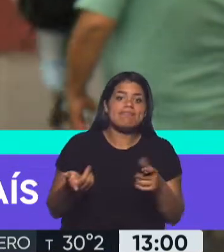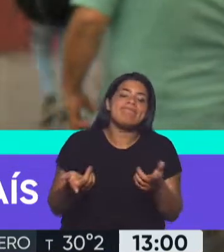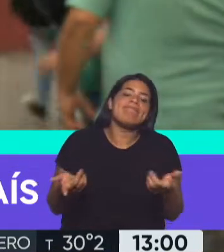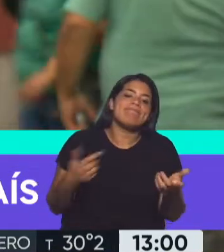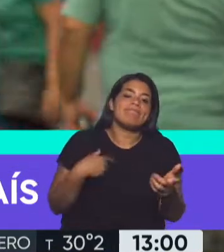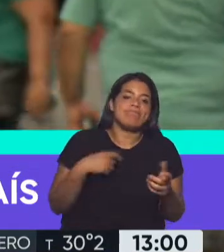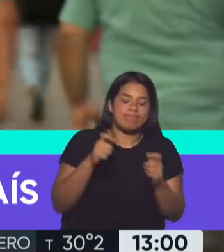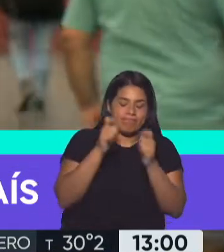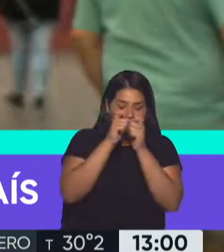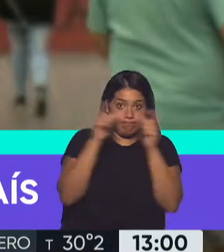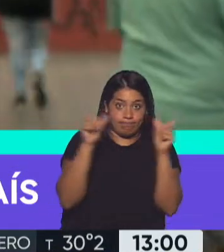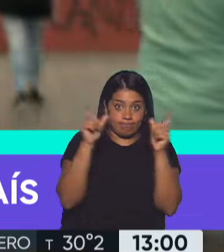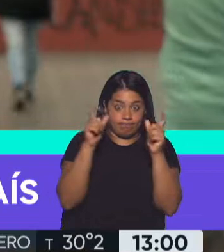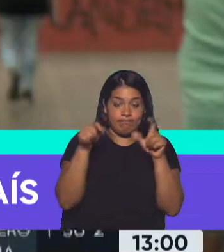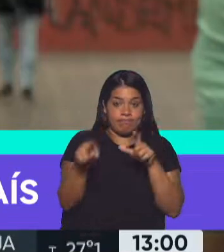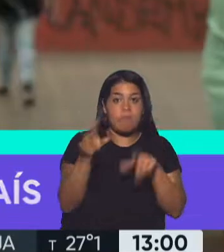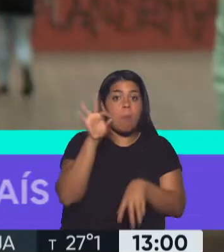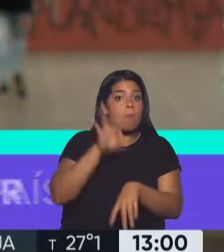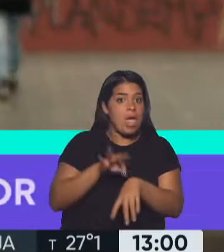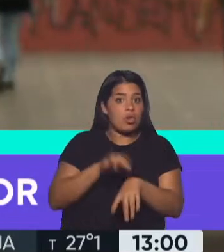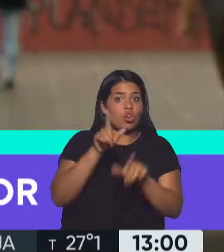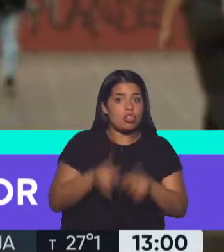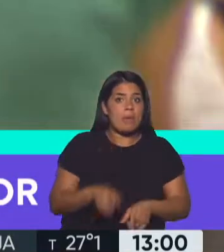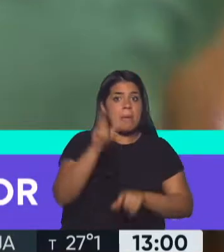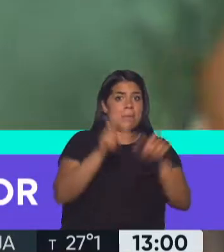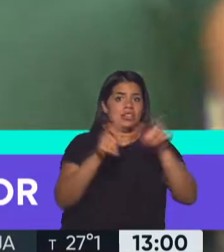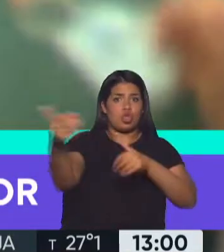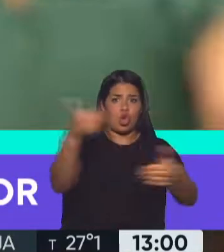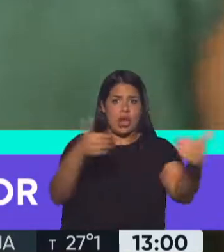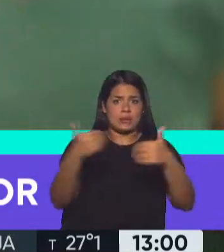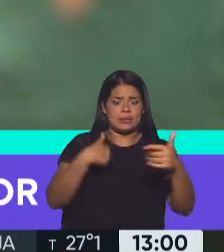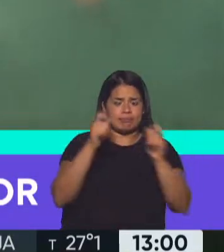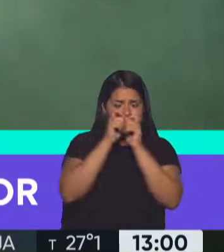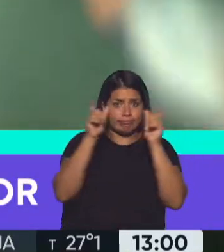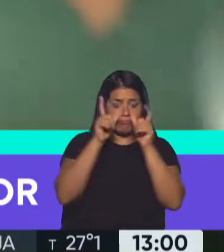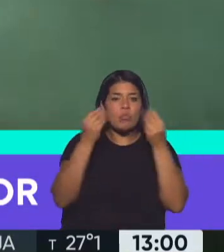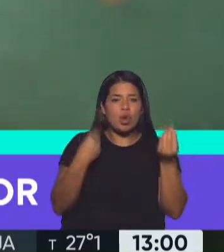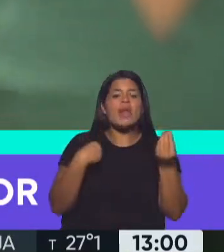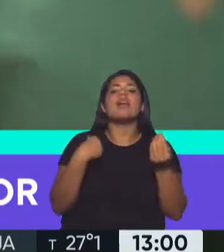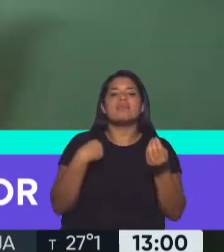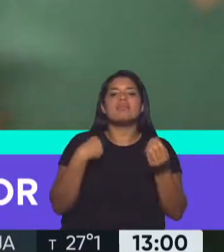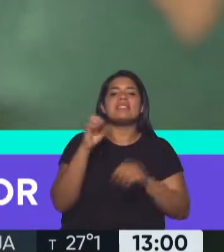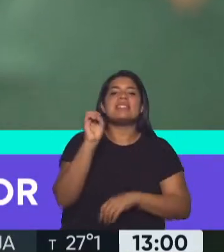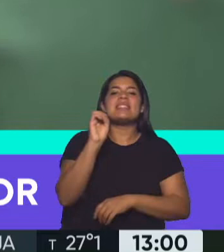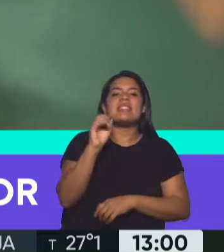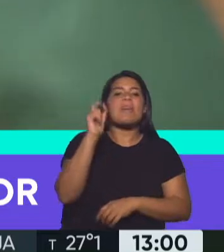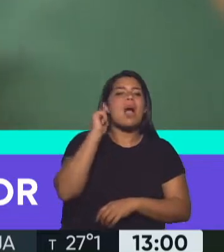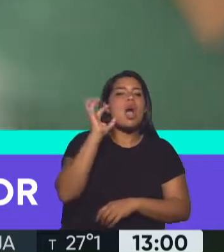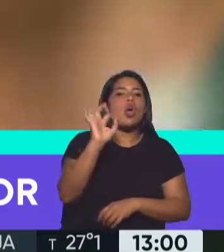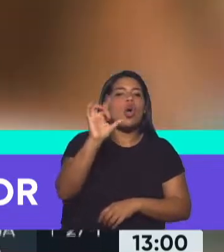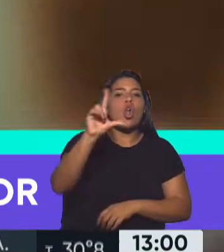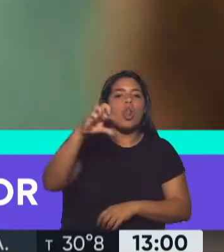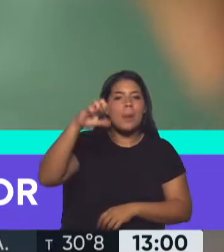las alarmas de los médicos y de los pacientes sobre los episodios que aparecen de lo que es el golpe de calor o lo que dice la gente